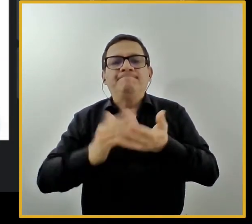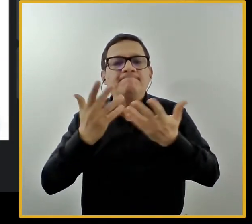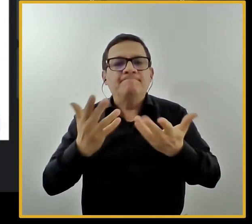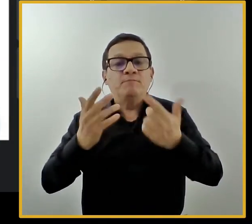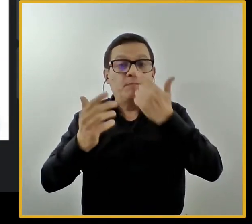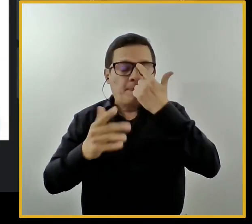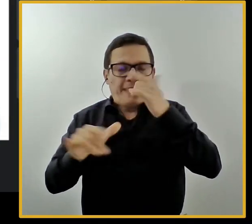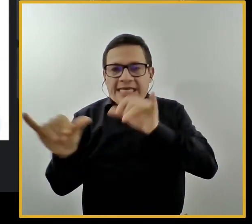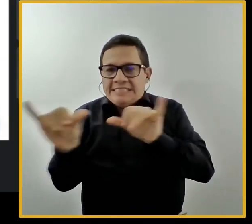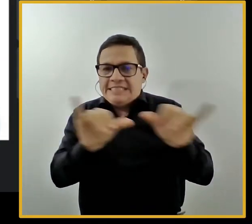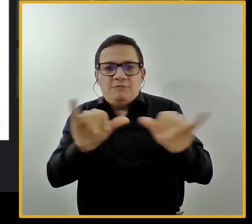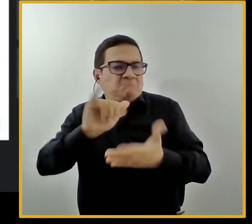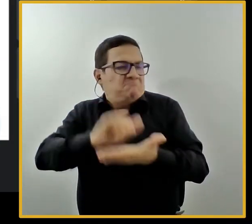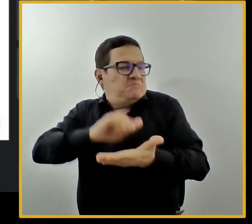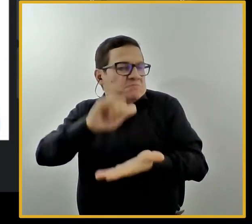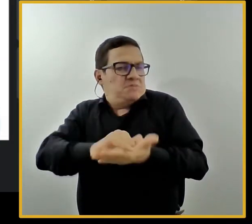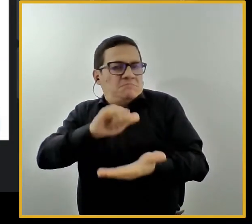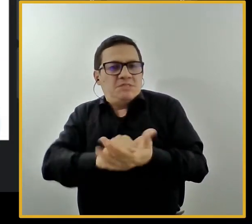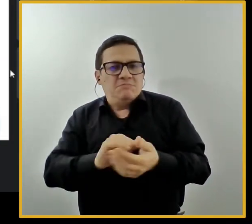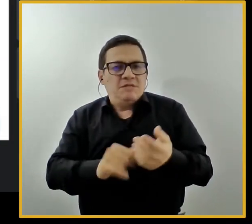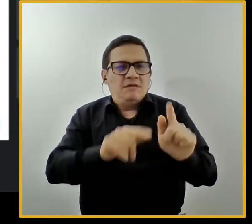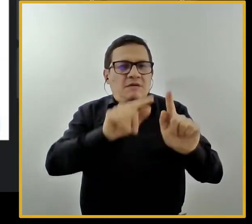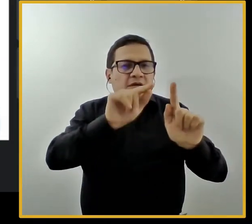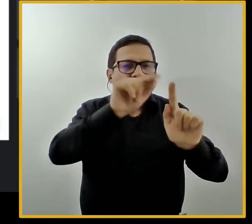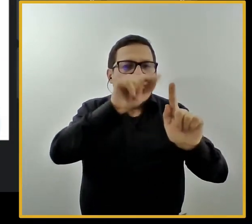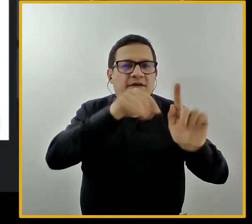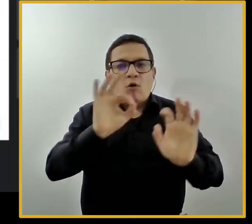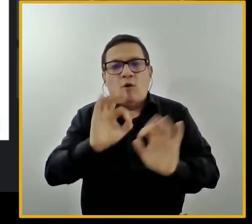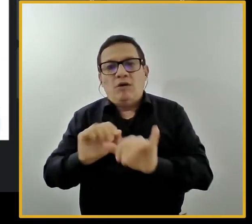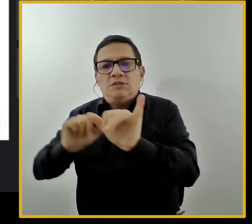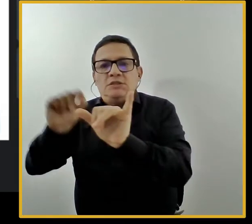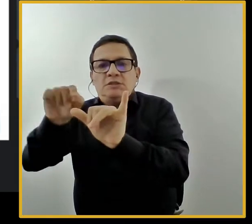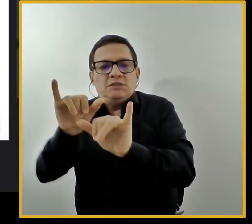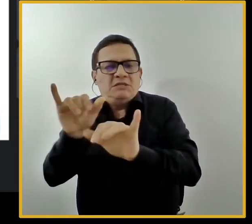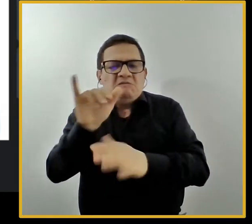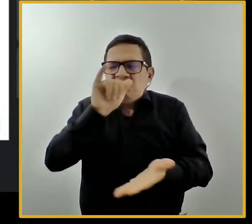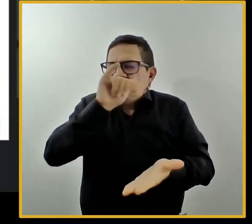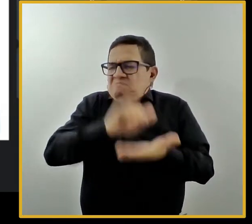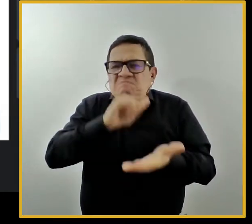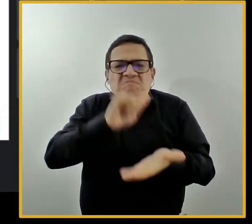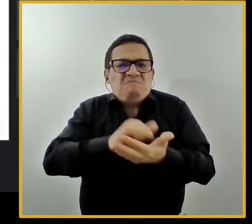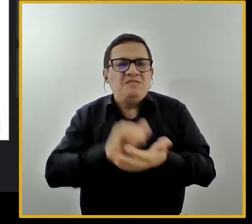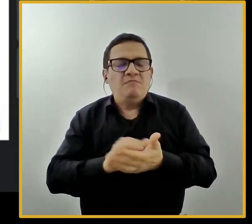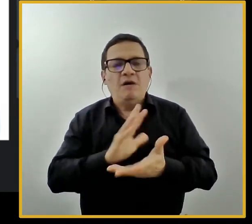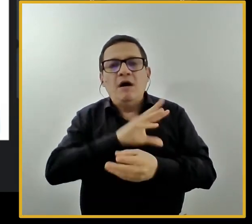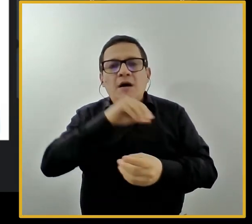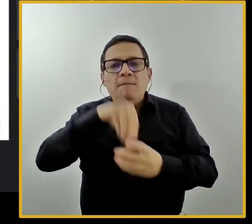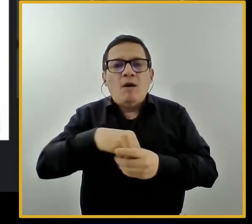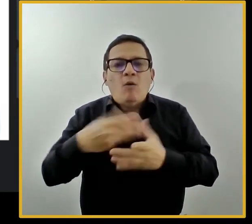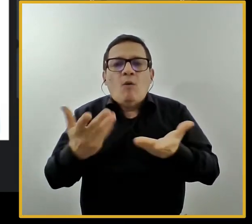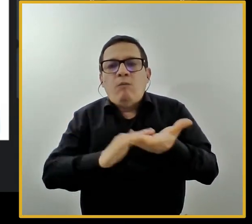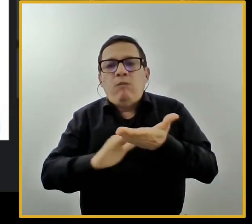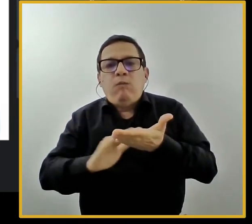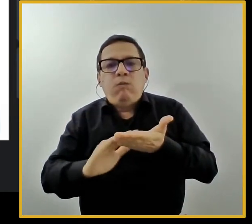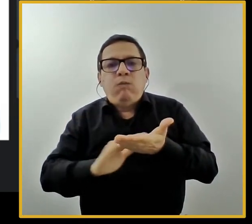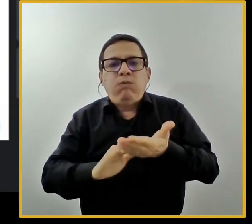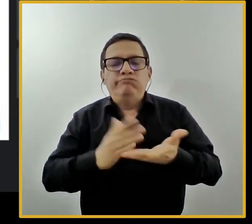pues vamos a partir, ¿cierto?, de esa derivada, ¿no? Entonces nosotros